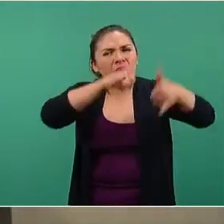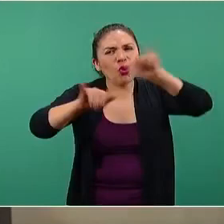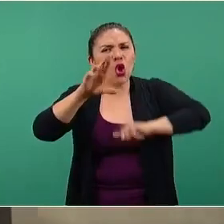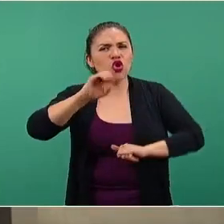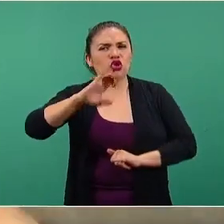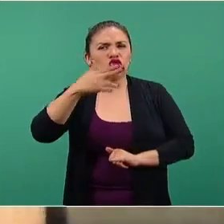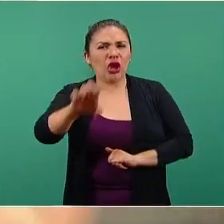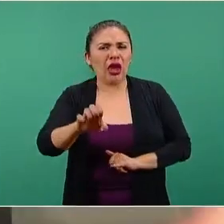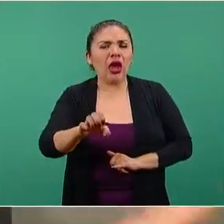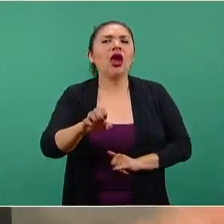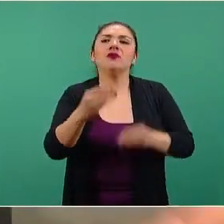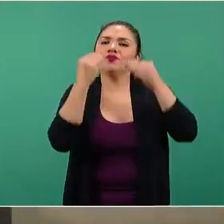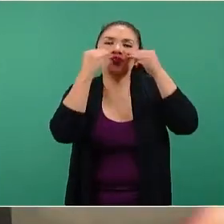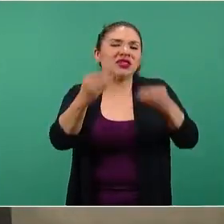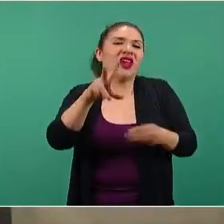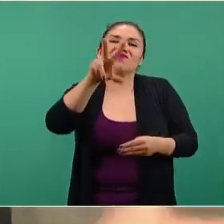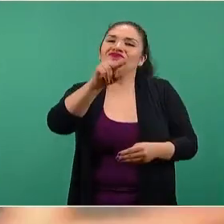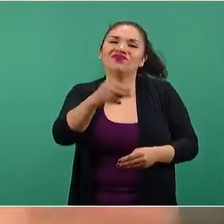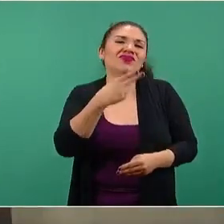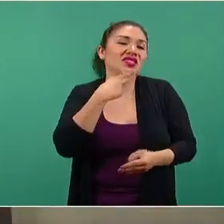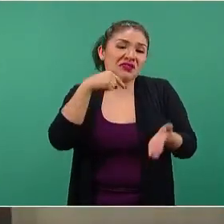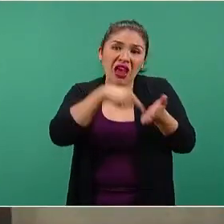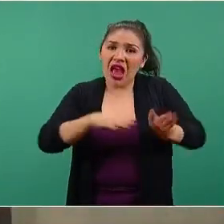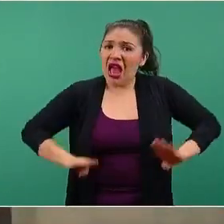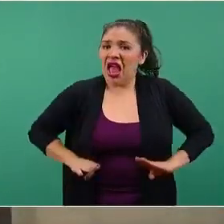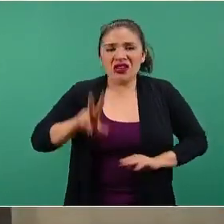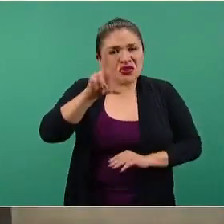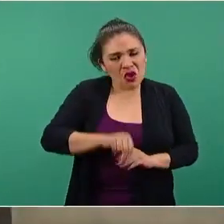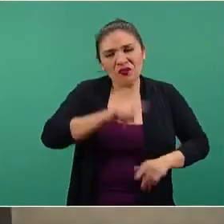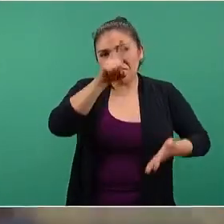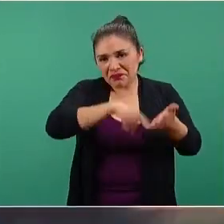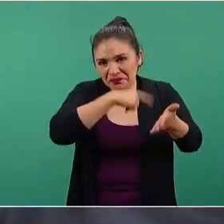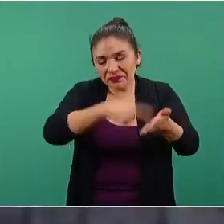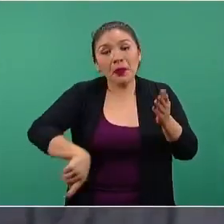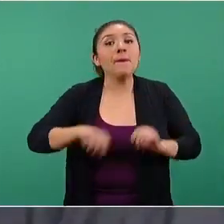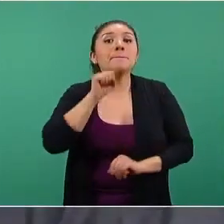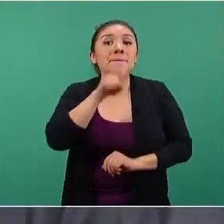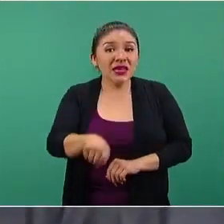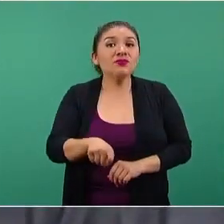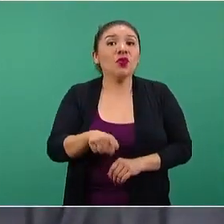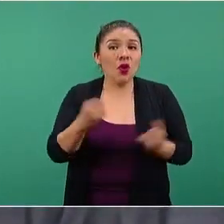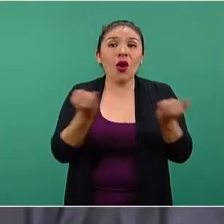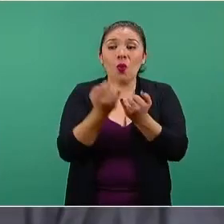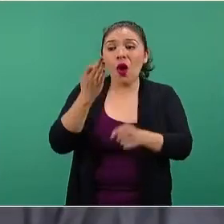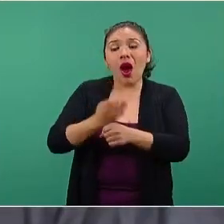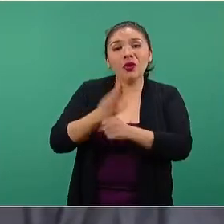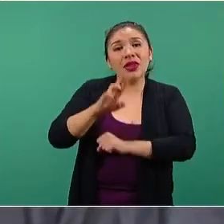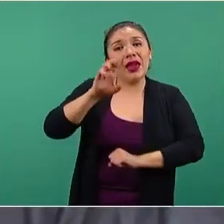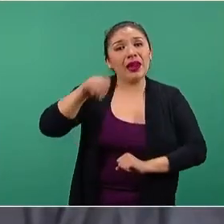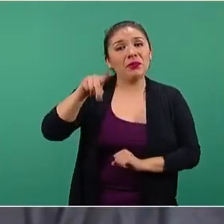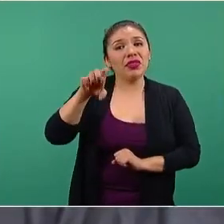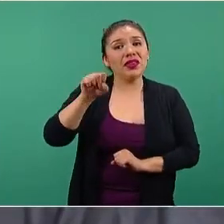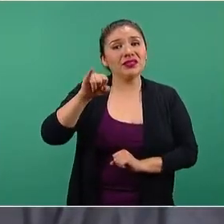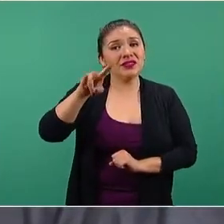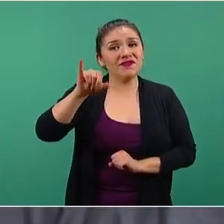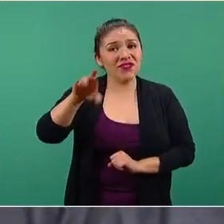la patente, demostró que no sirve y fue descartado. Y lo mismo ha pasado con